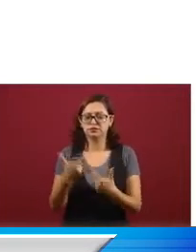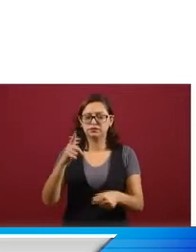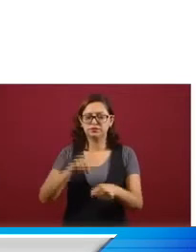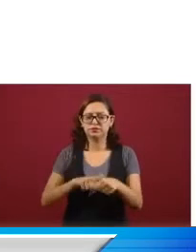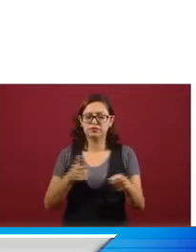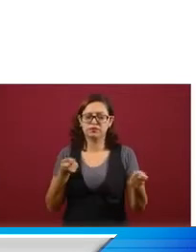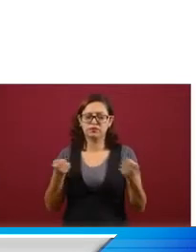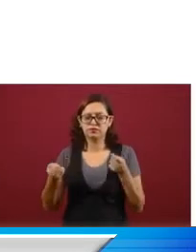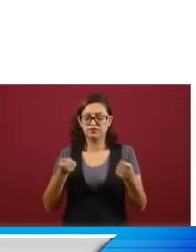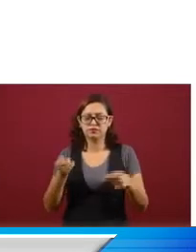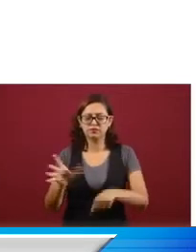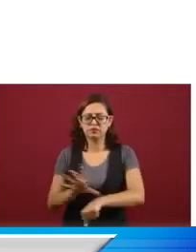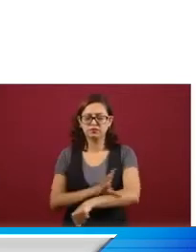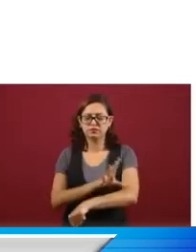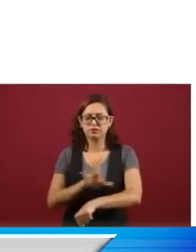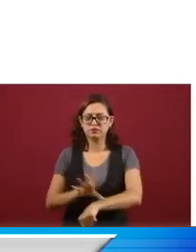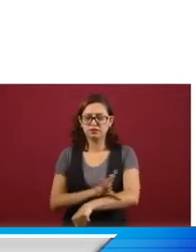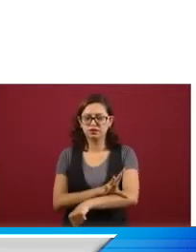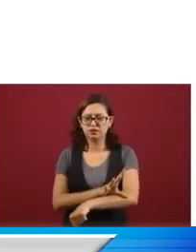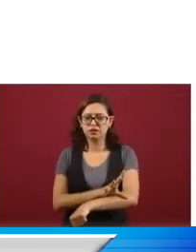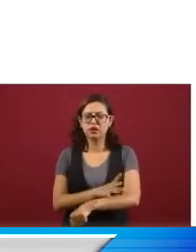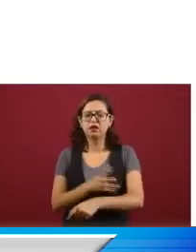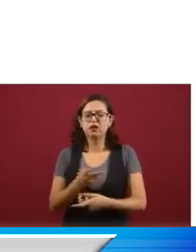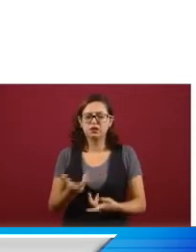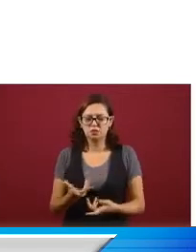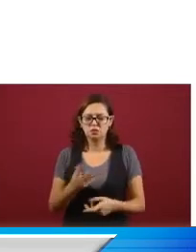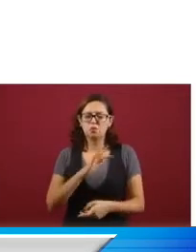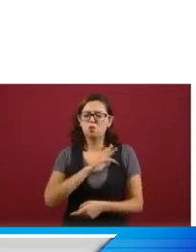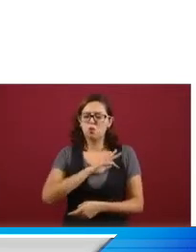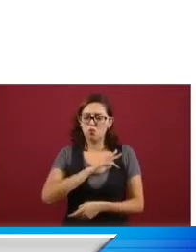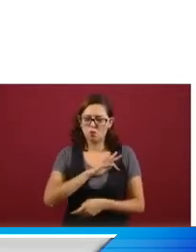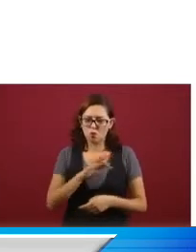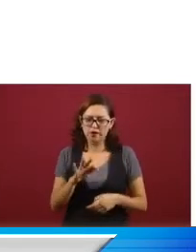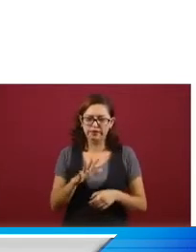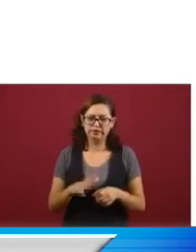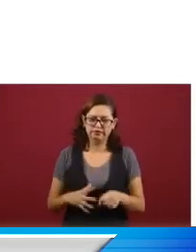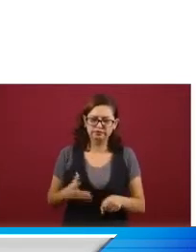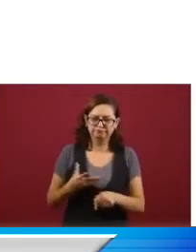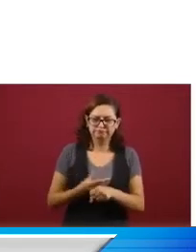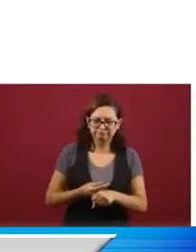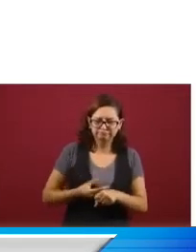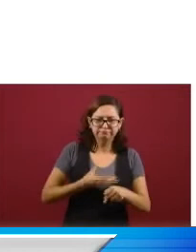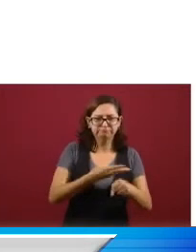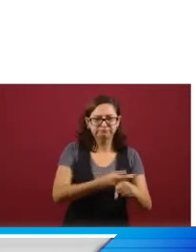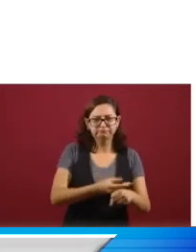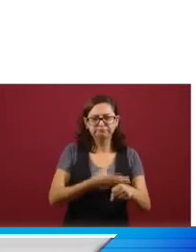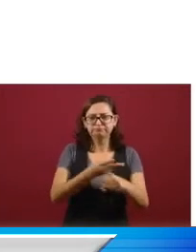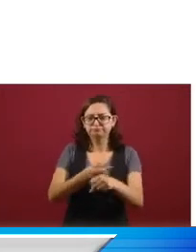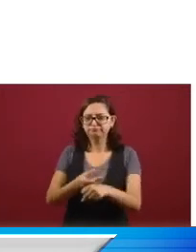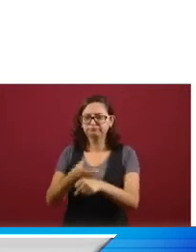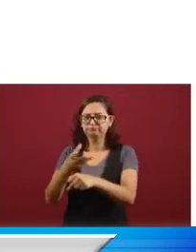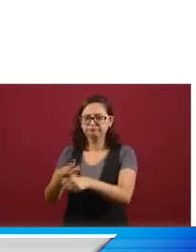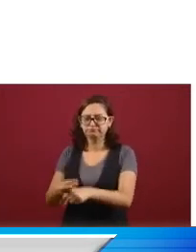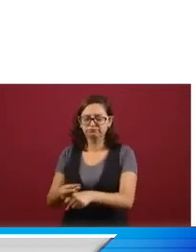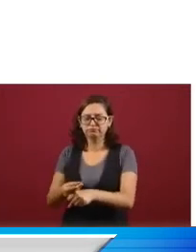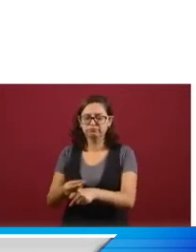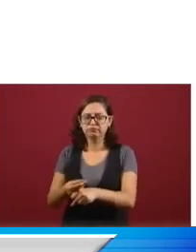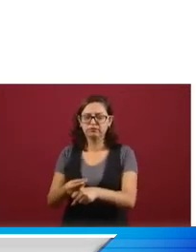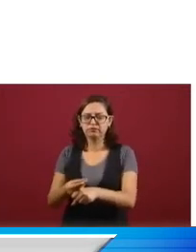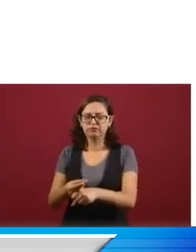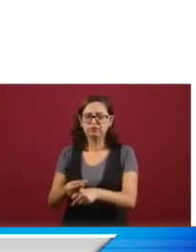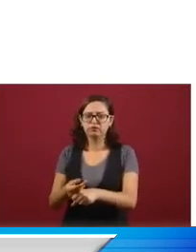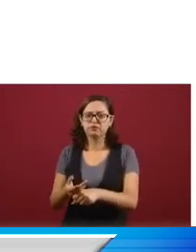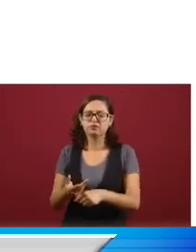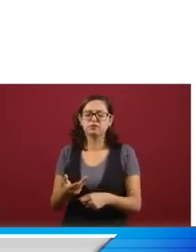de hoy, el 46% de la energía que se consume en el país la venden empresas particulares. La CFE produce el 54%.